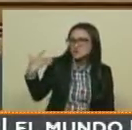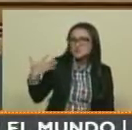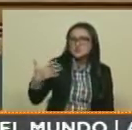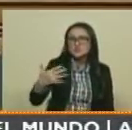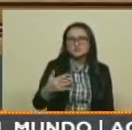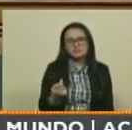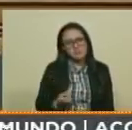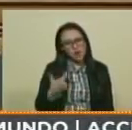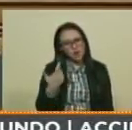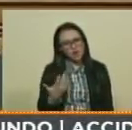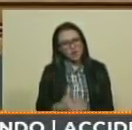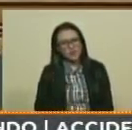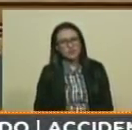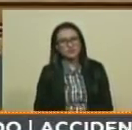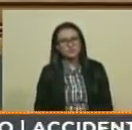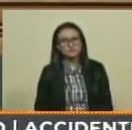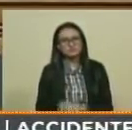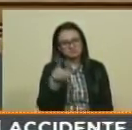Díganme ustedes.